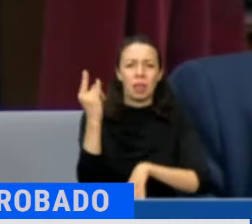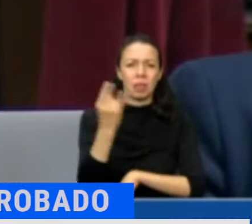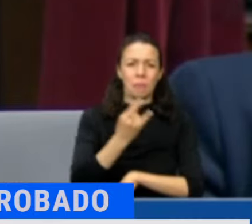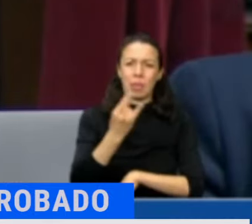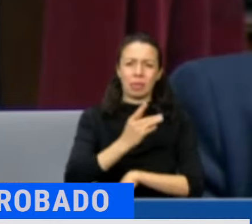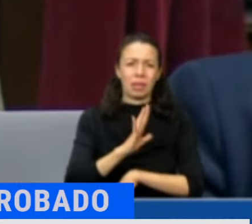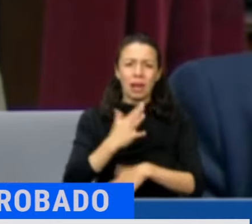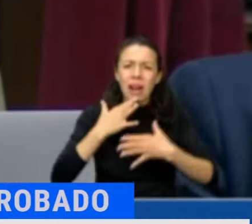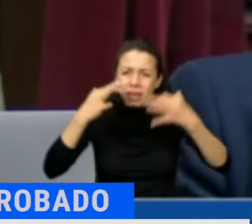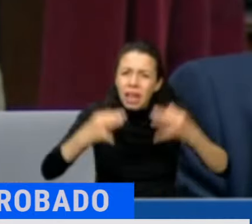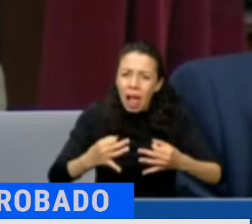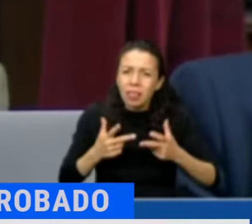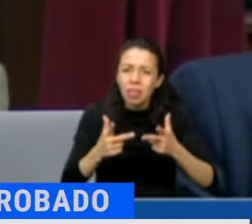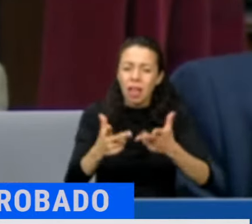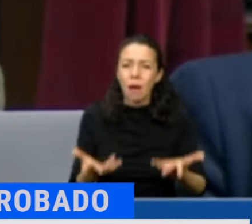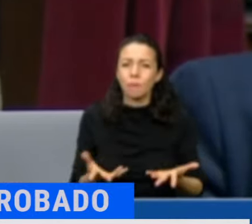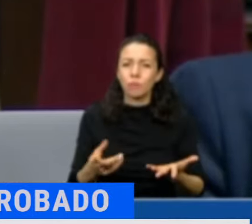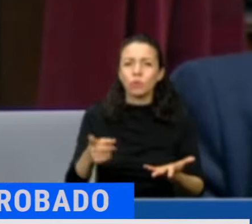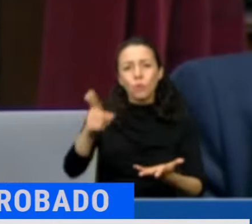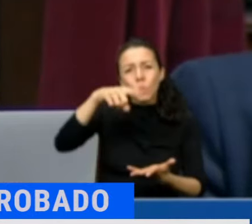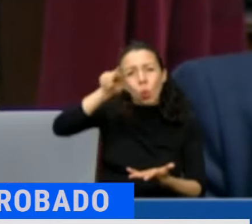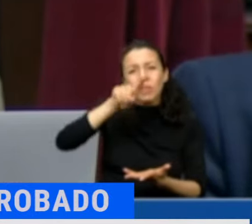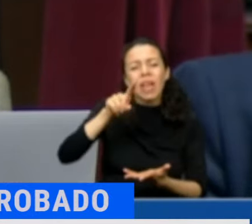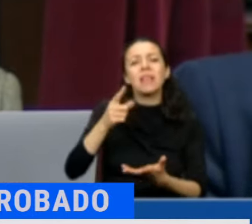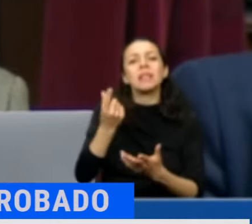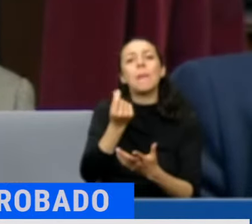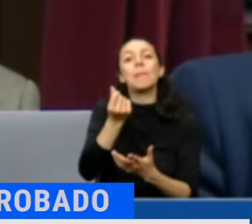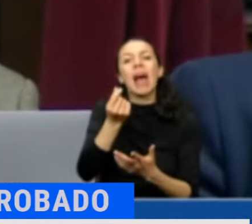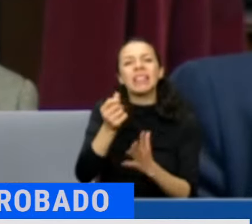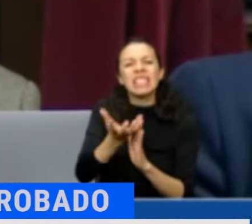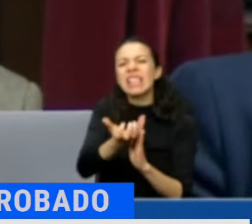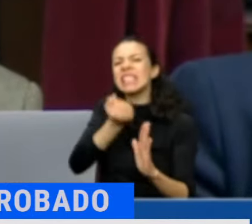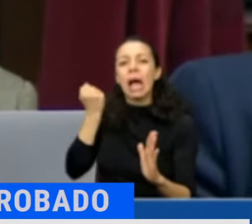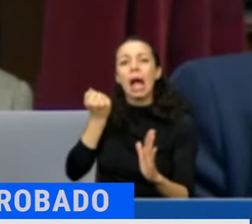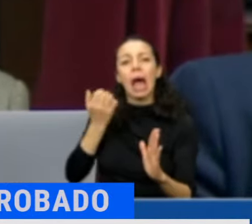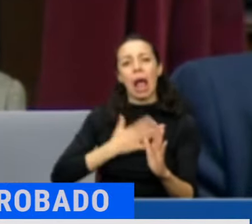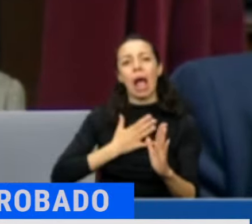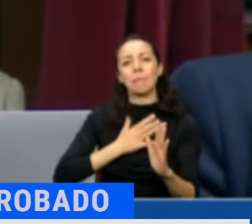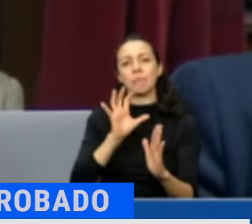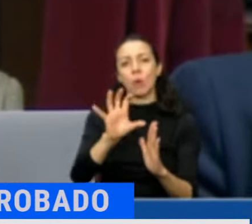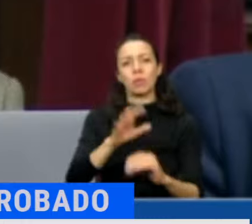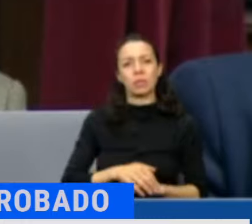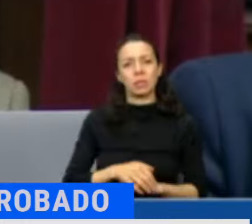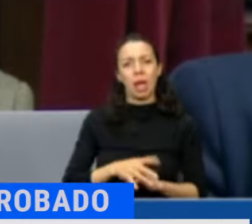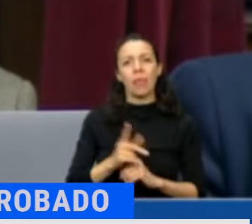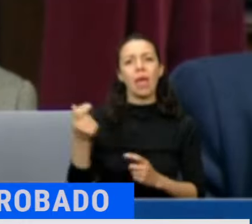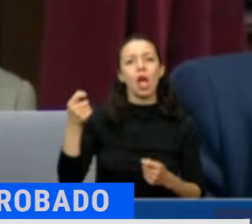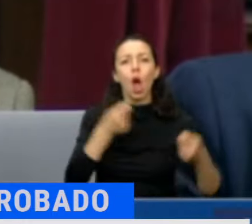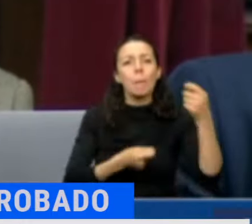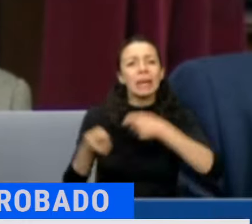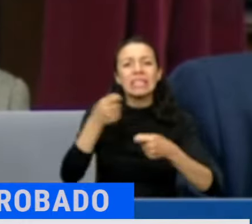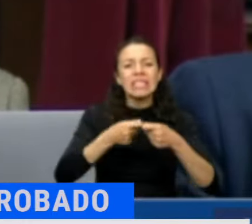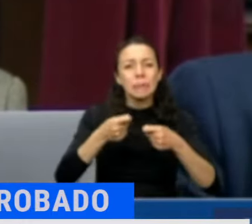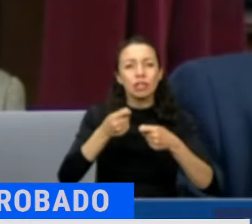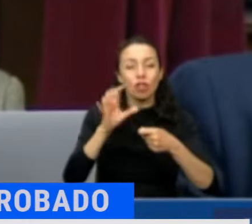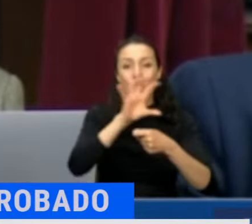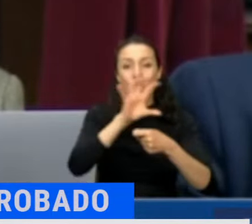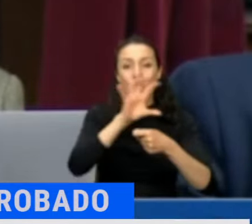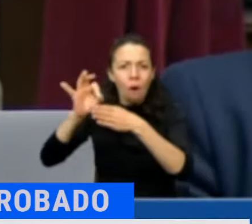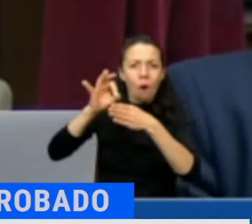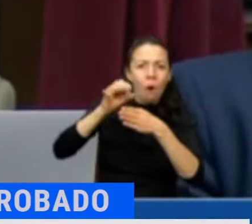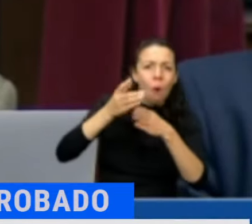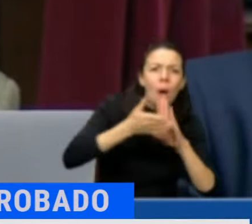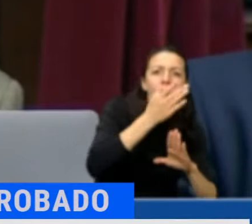segunda mitad de este año, desde el primer año de gestión del presidente Milei? Primero, esta ley va a quedar